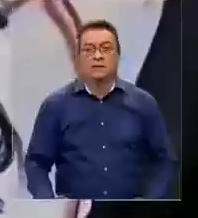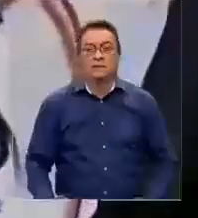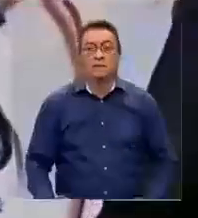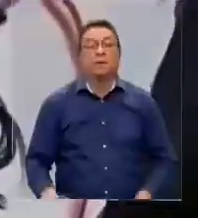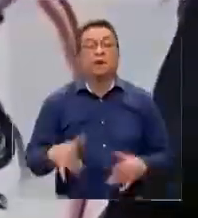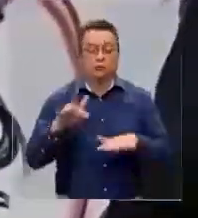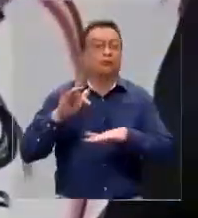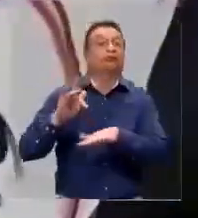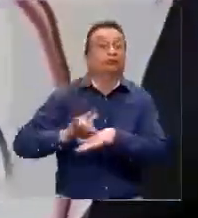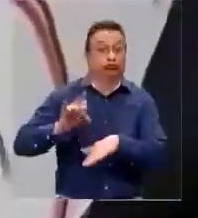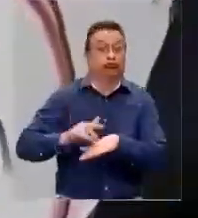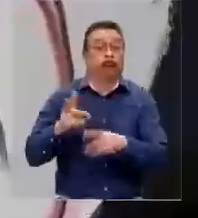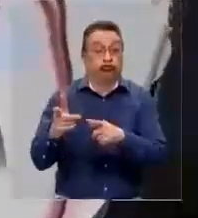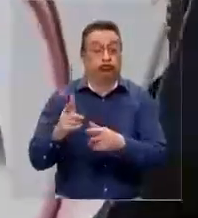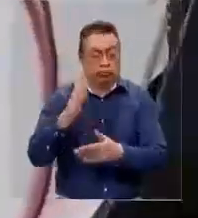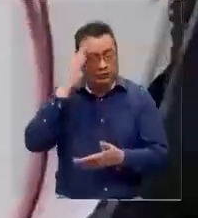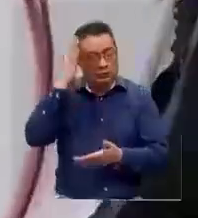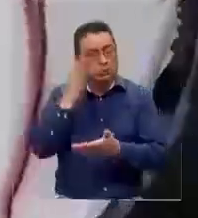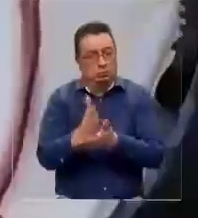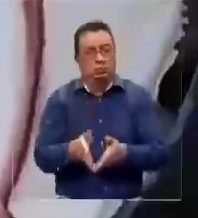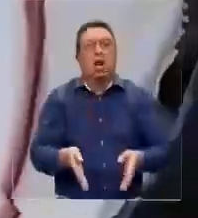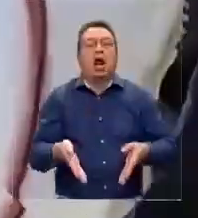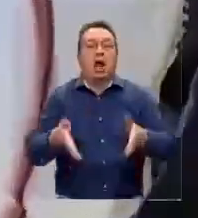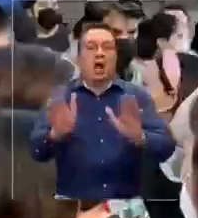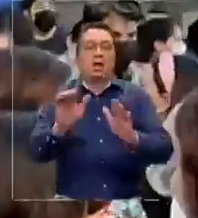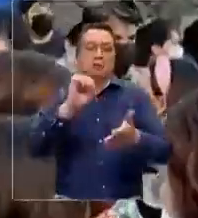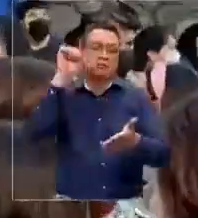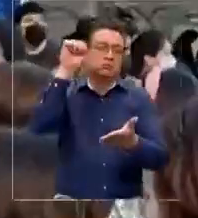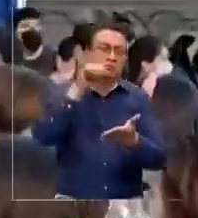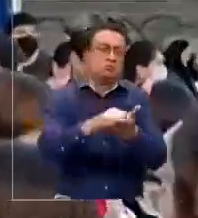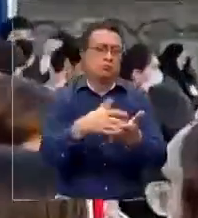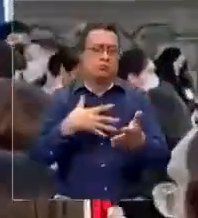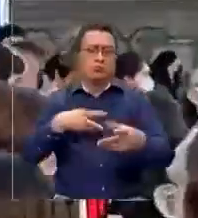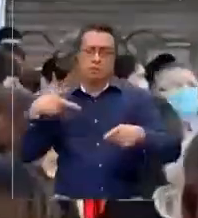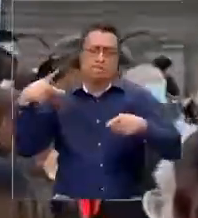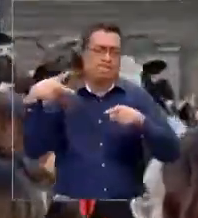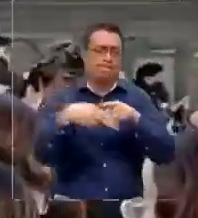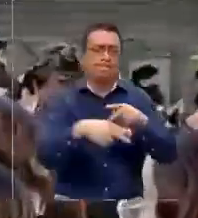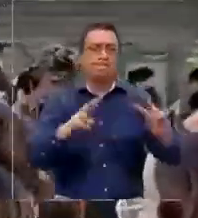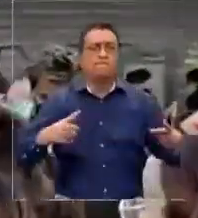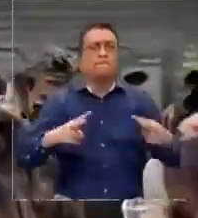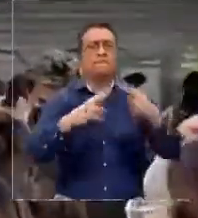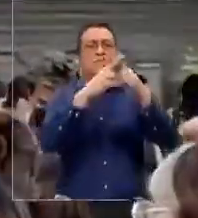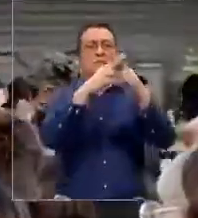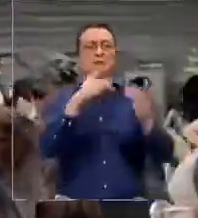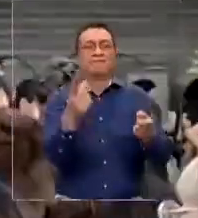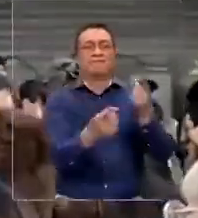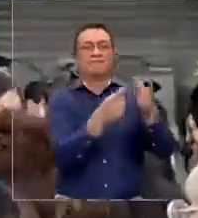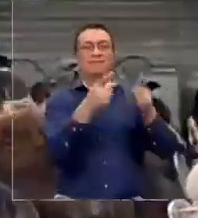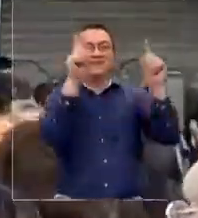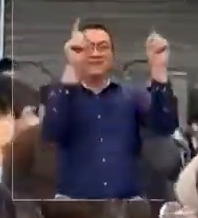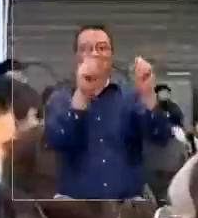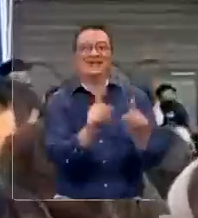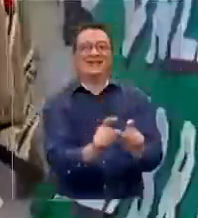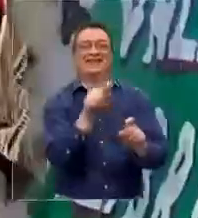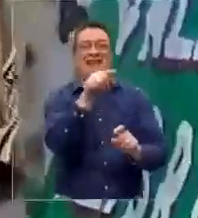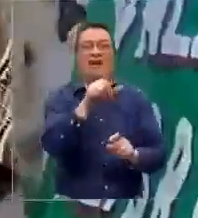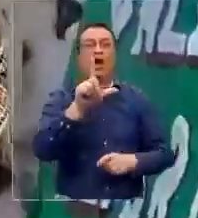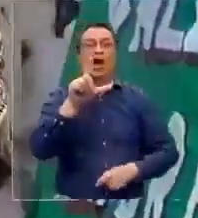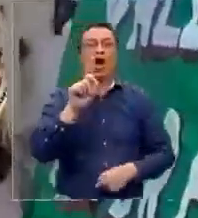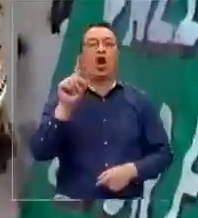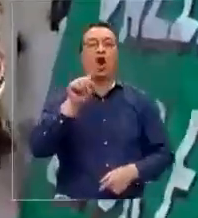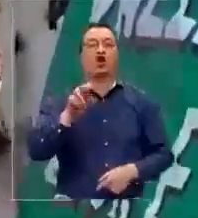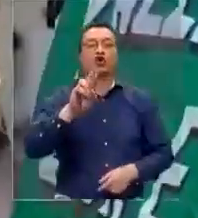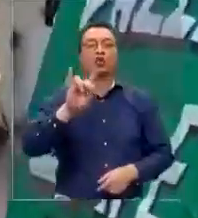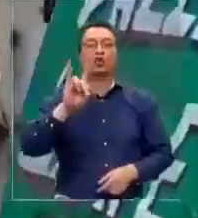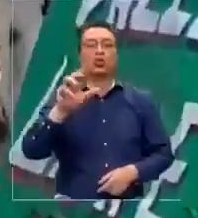Están indignados y decidieron salir a la calle para intentar frenar la construcción de la termoeléctrica Los Rulos, proyecto